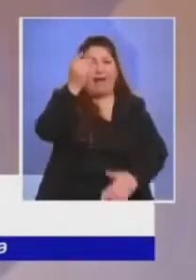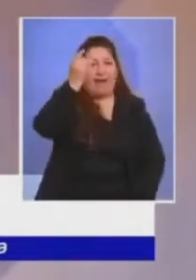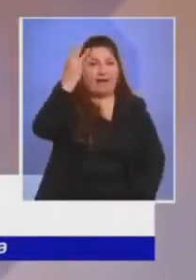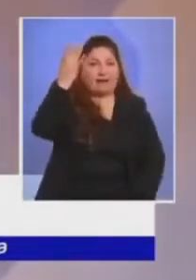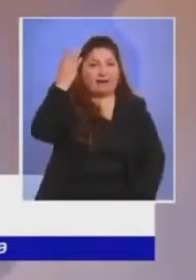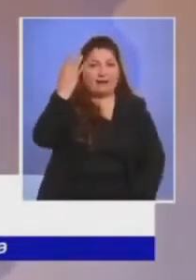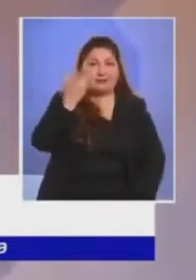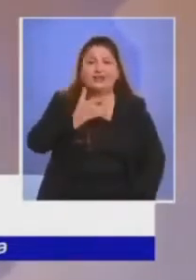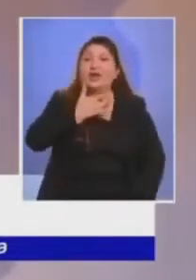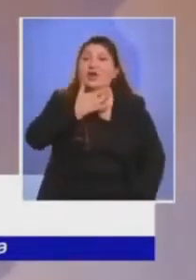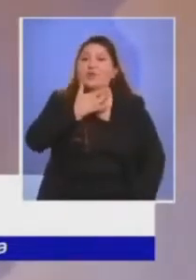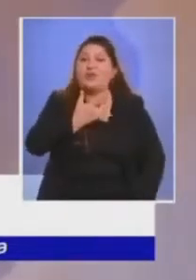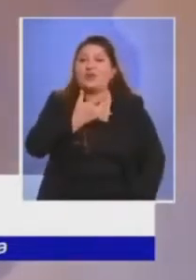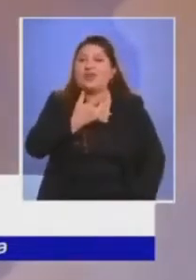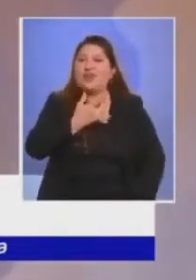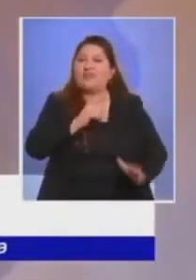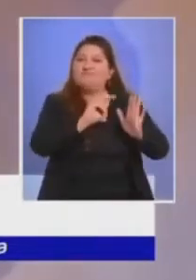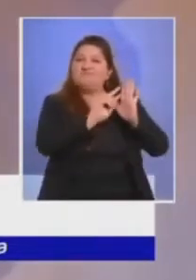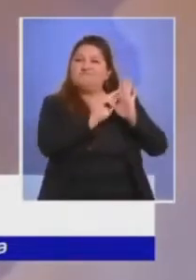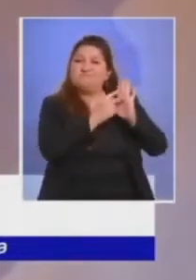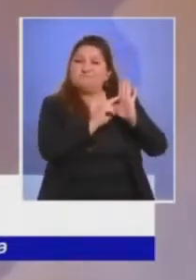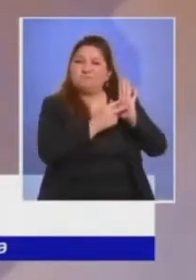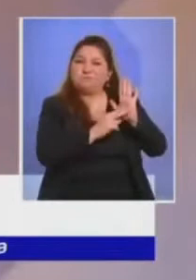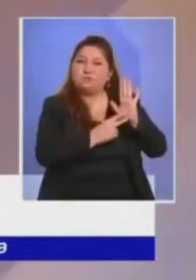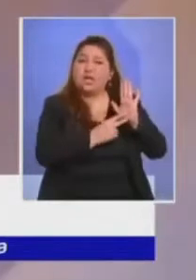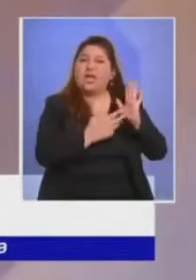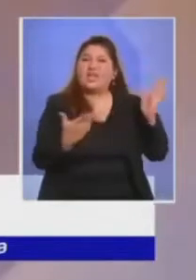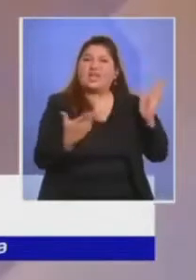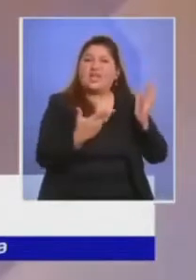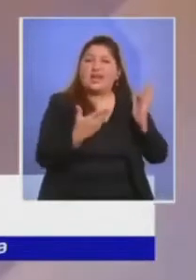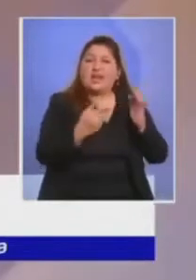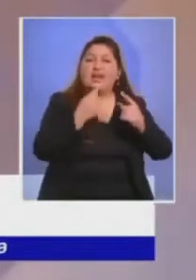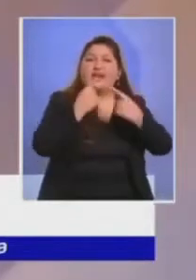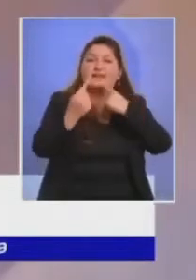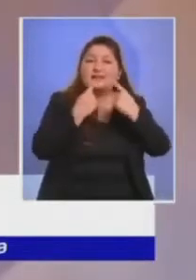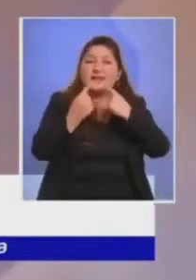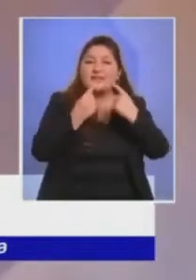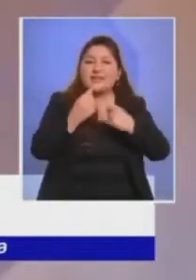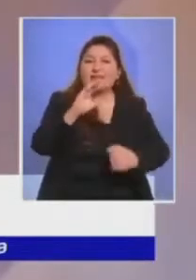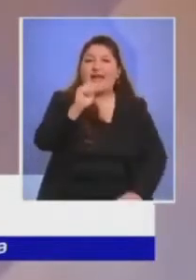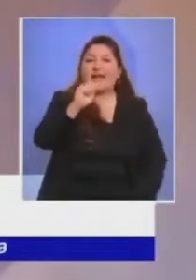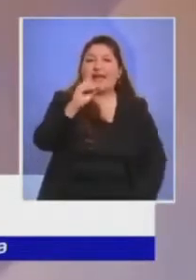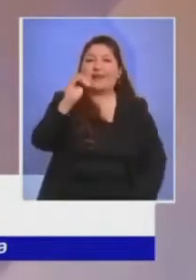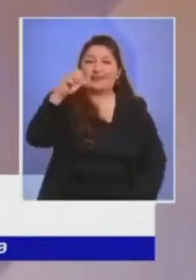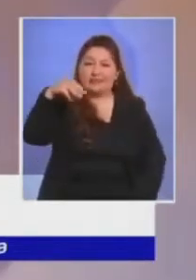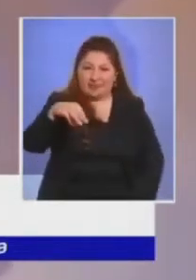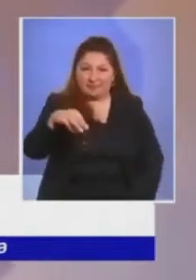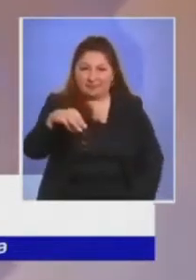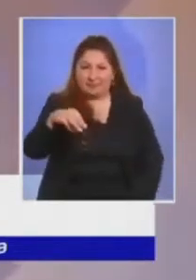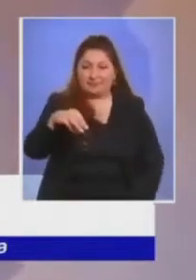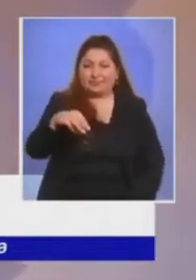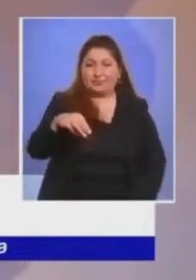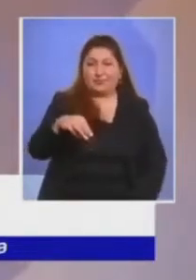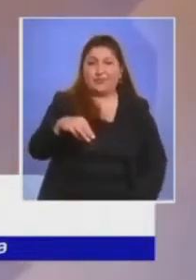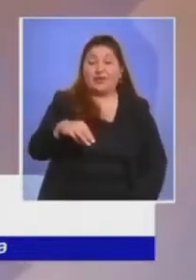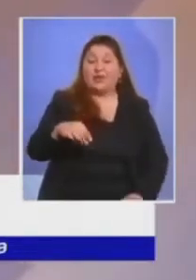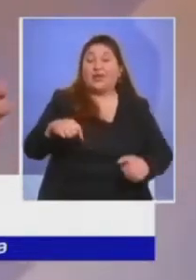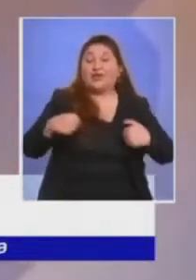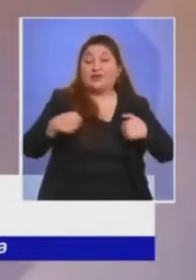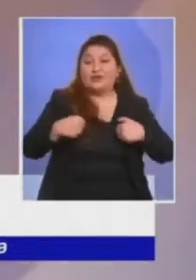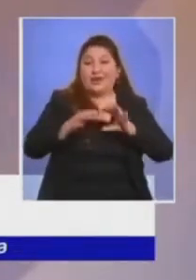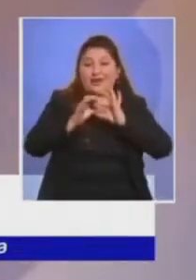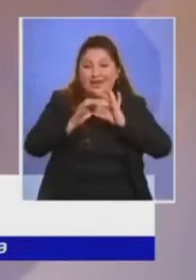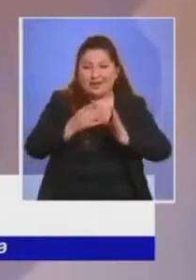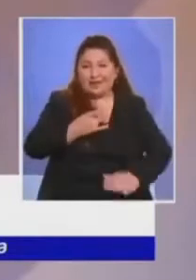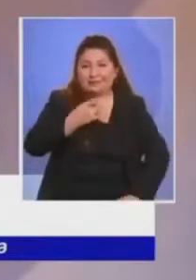la constituyente, la manipulación de CADEM y TVN. Agradezco a esta universidad por mantener esta lógica. Sobre niñez, al hueso,